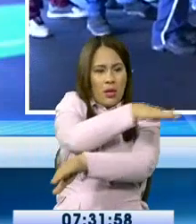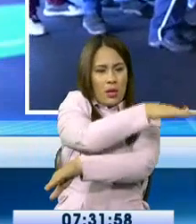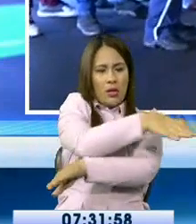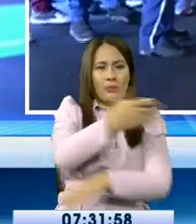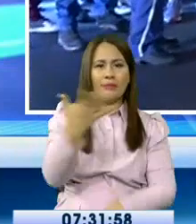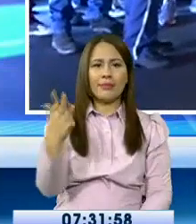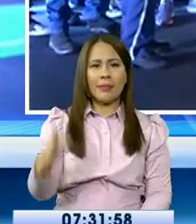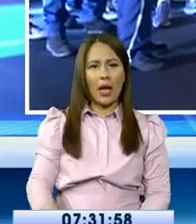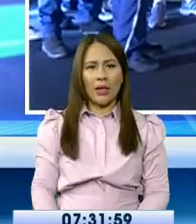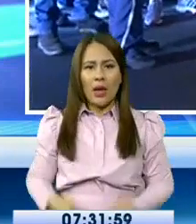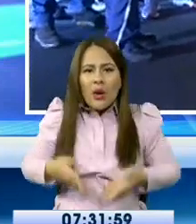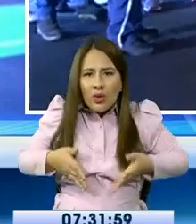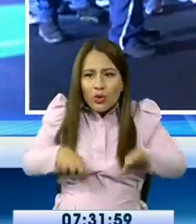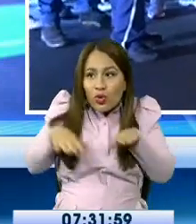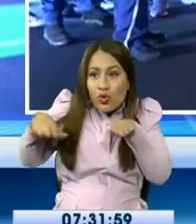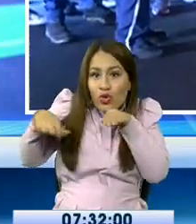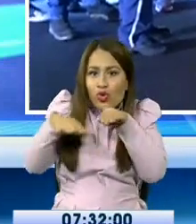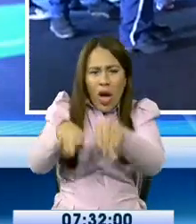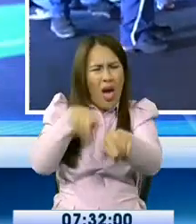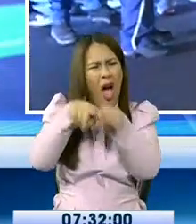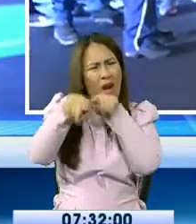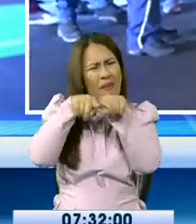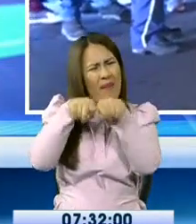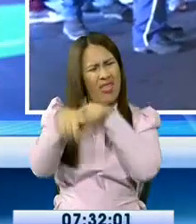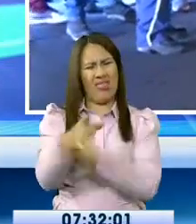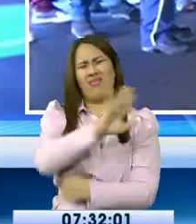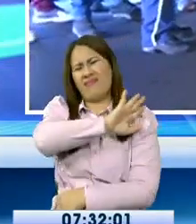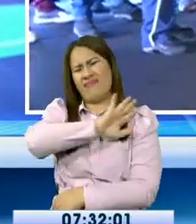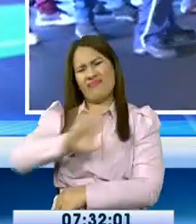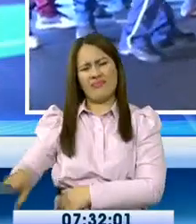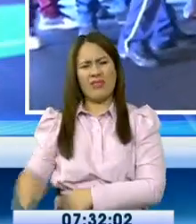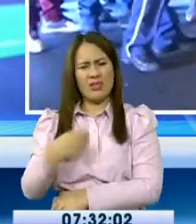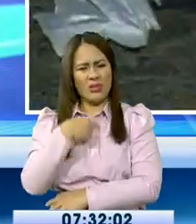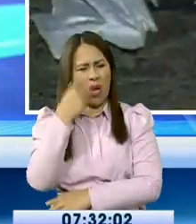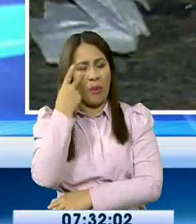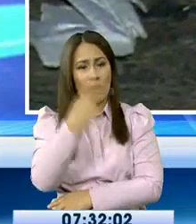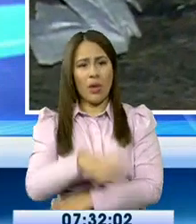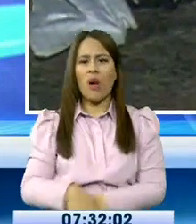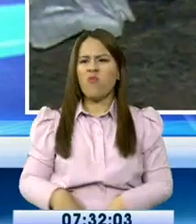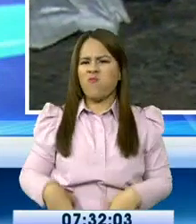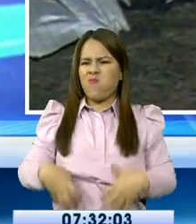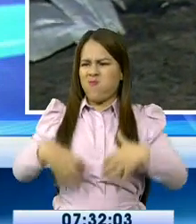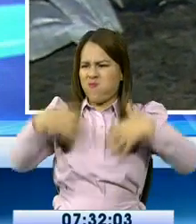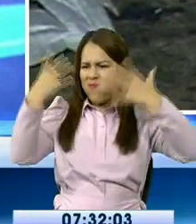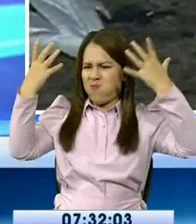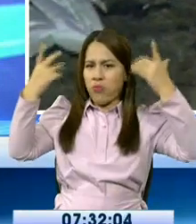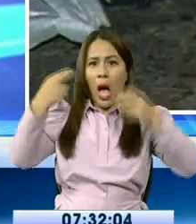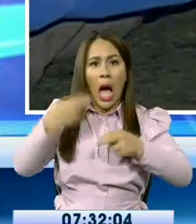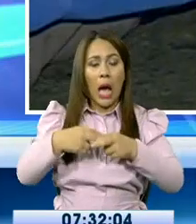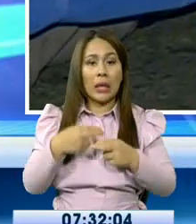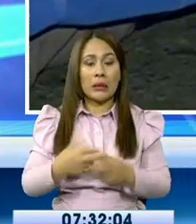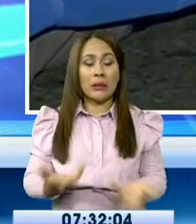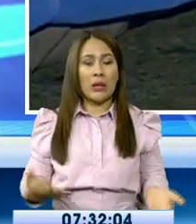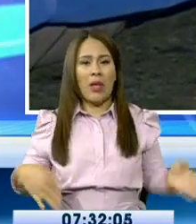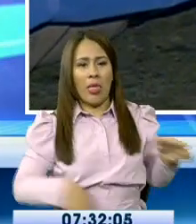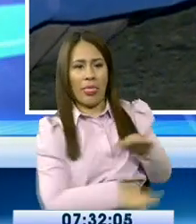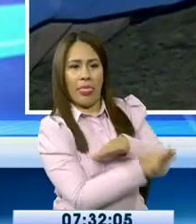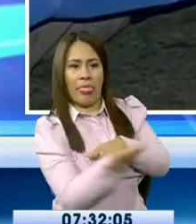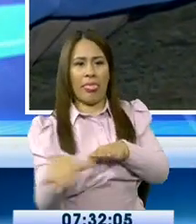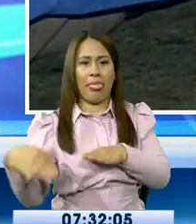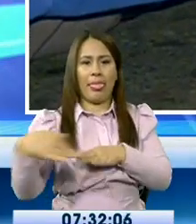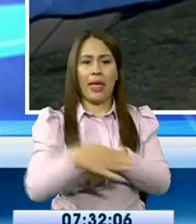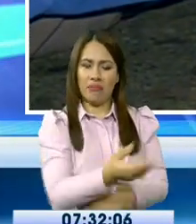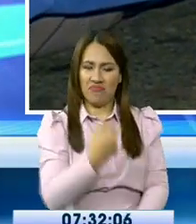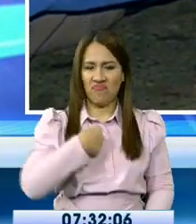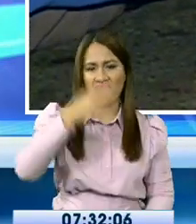nadie puede pasar. Y van compitiendo. Y tienen un pandemonio porque se armado. Atraviesan... Exactamente, donde les da la gana. Las intersecciones que me